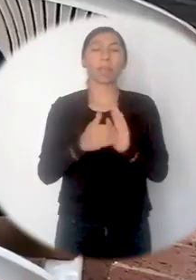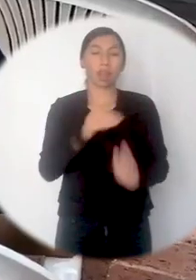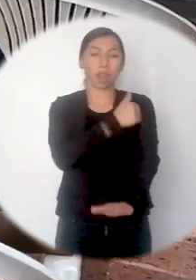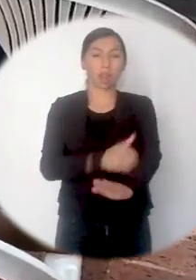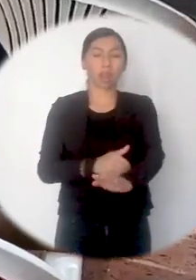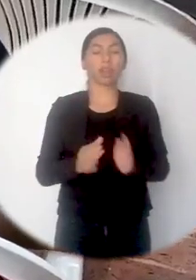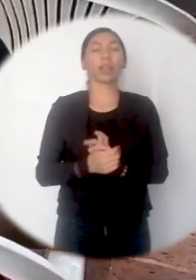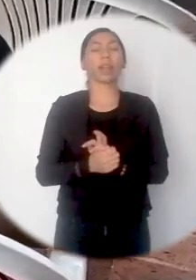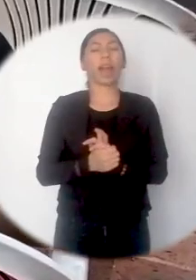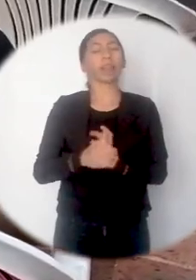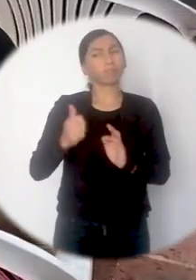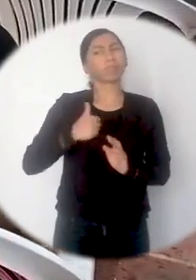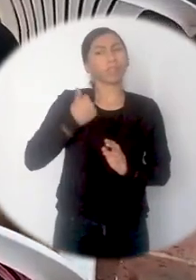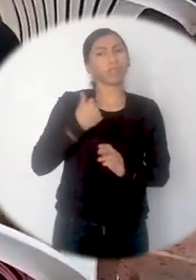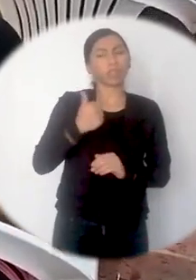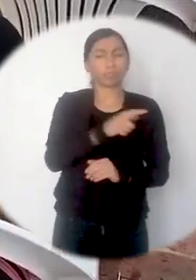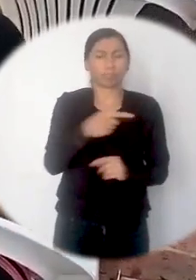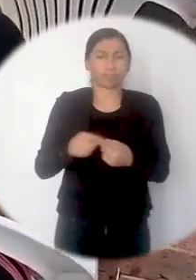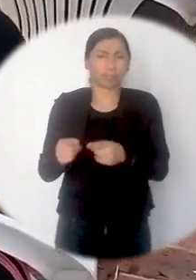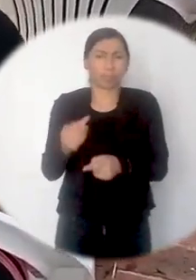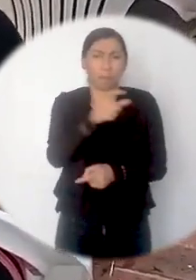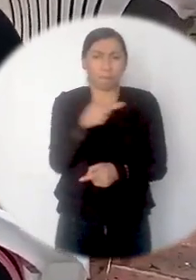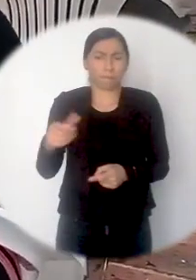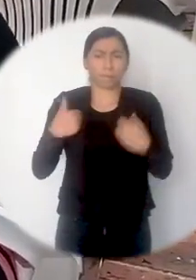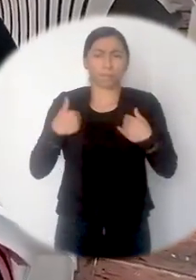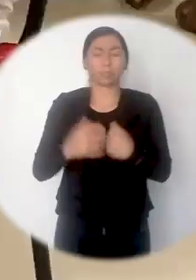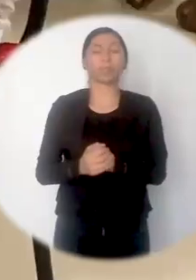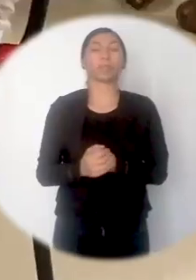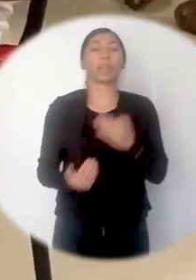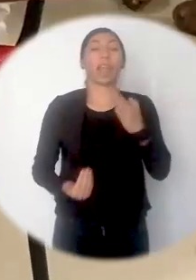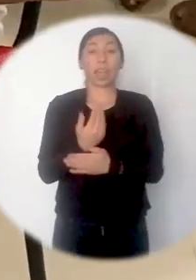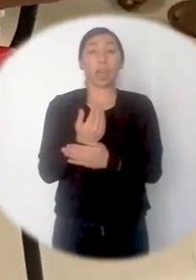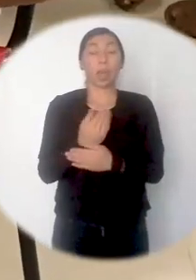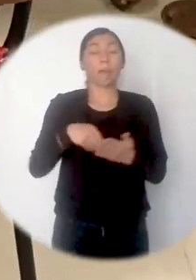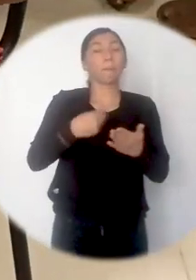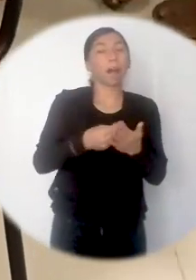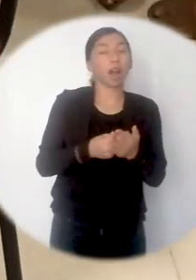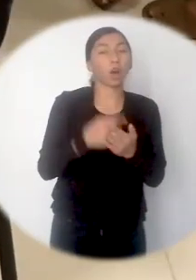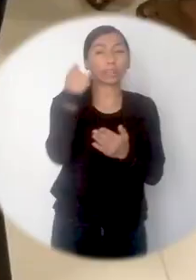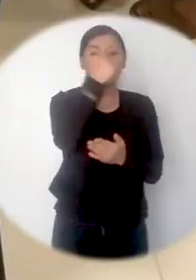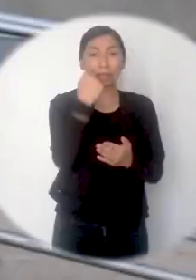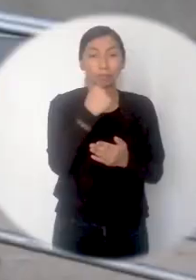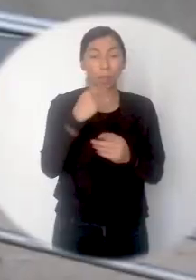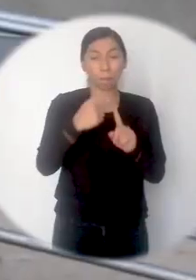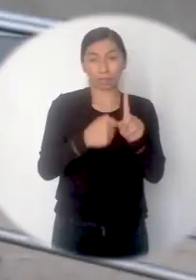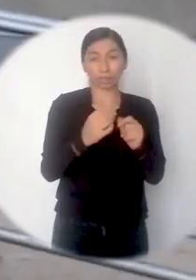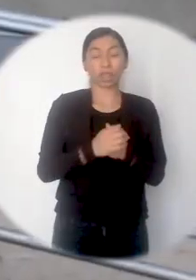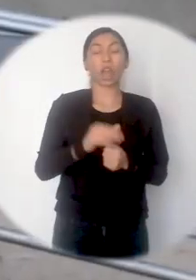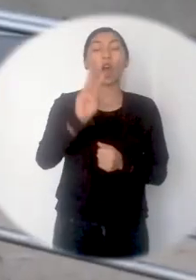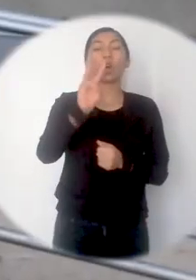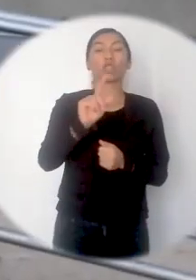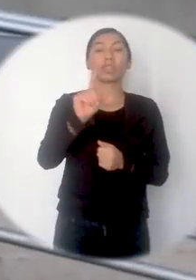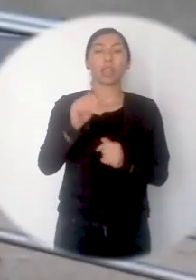millones de pesos, que han beneficiado a 8.232 víctimas. Iniciamos los pagos en el mes de septiembre.